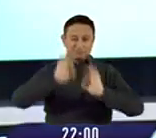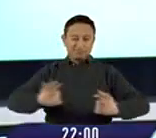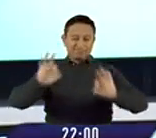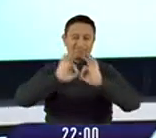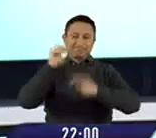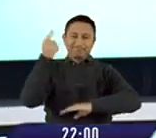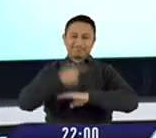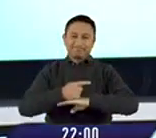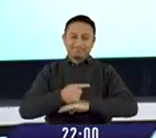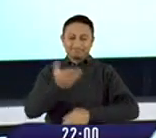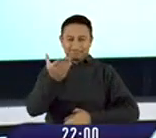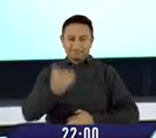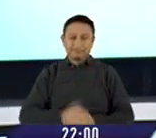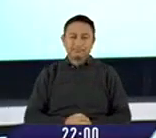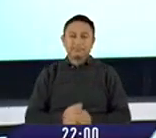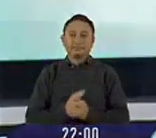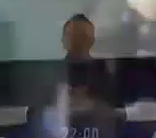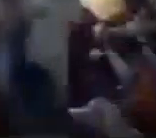lo más destacado del día.